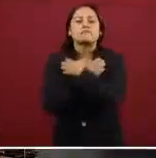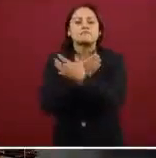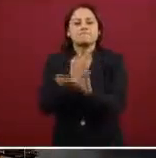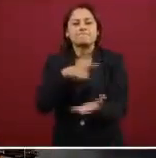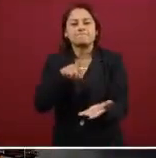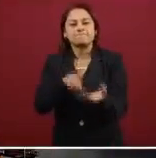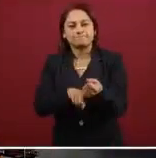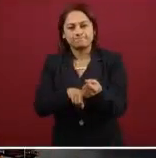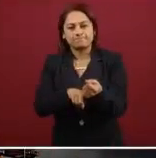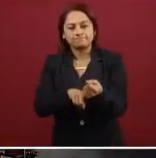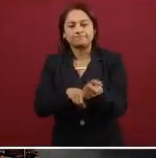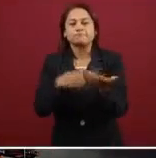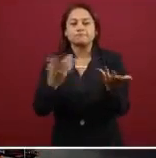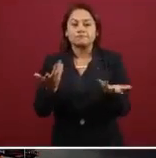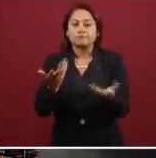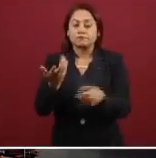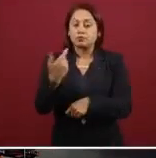Si tengo tiempo,